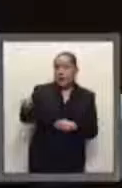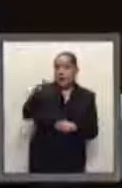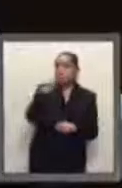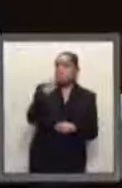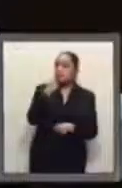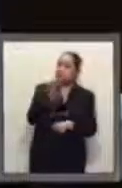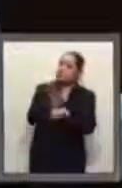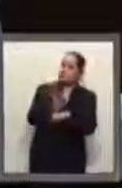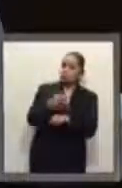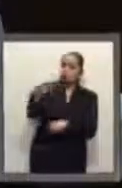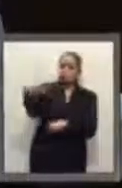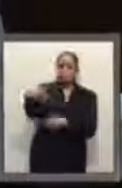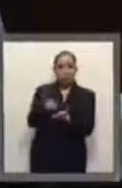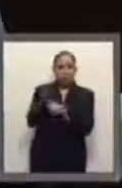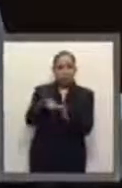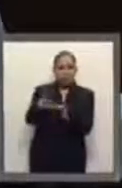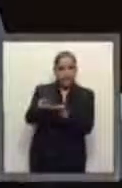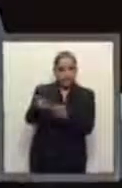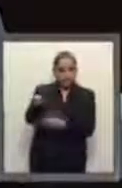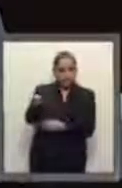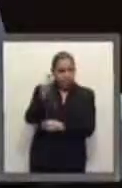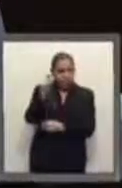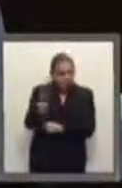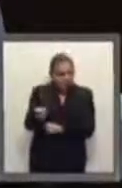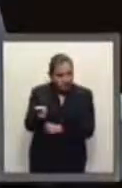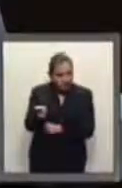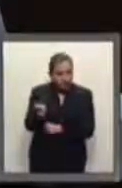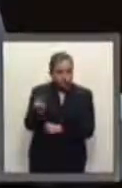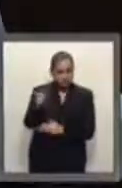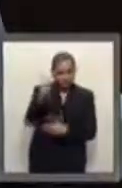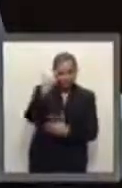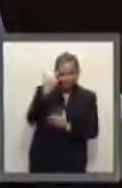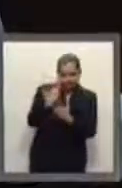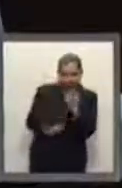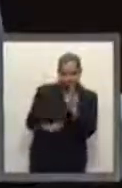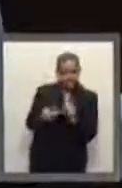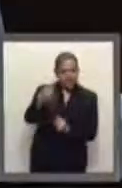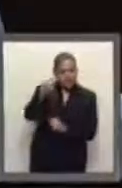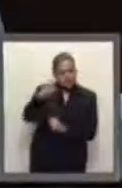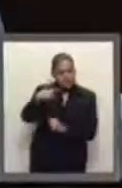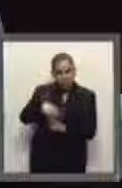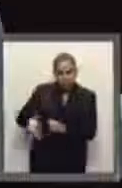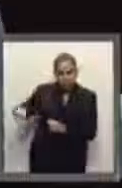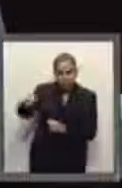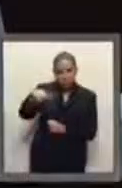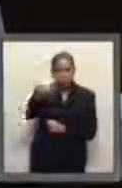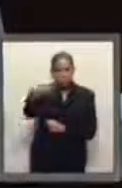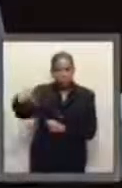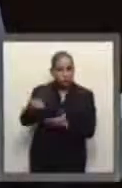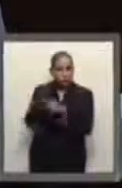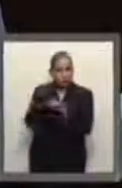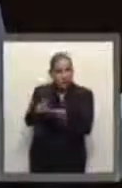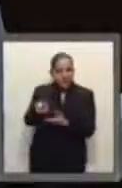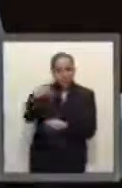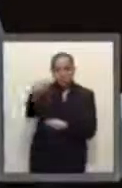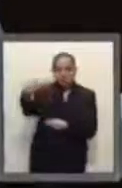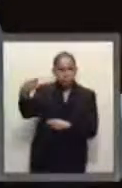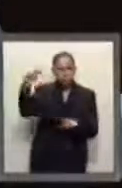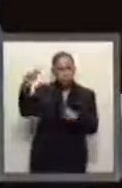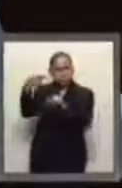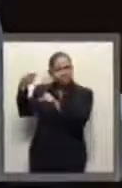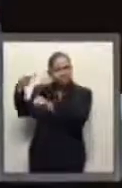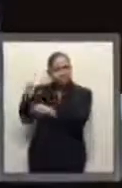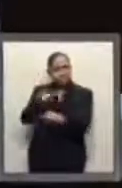intente afectar de manera aún más profunda estos mismos derechos e intereses que